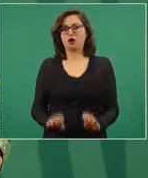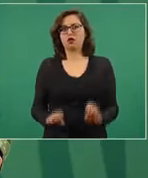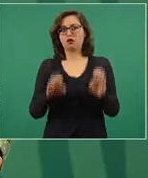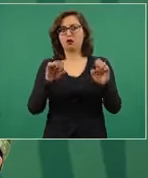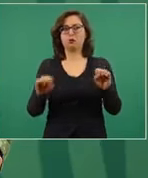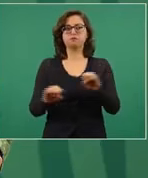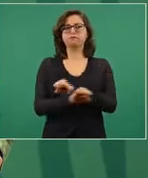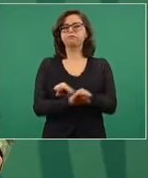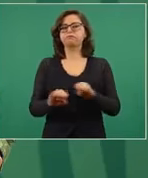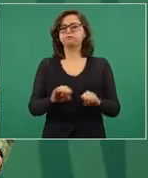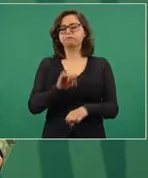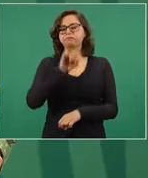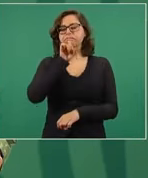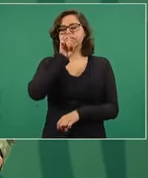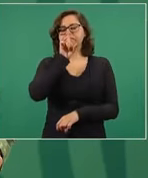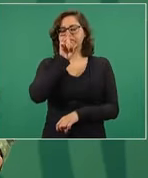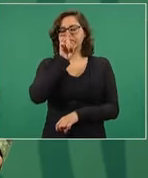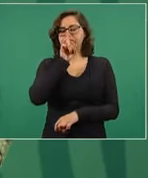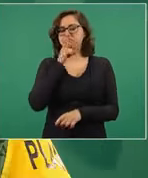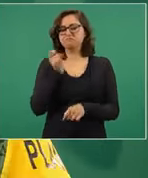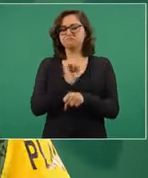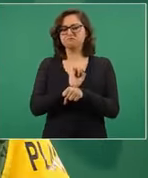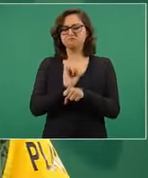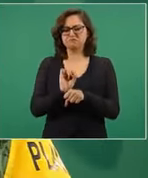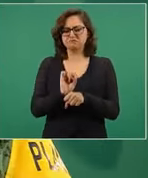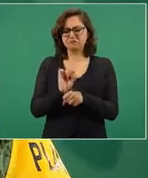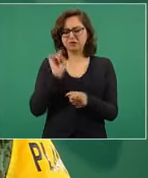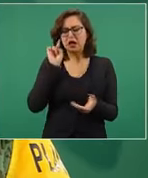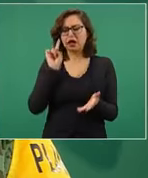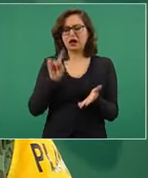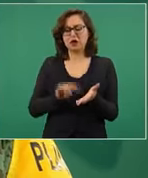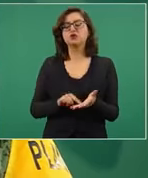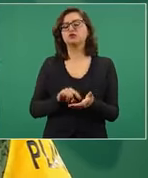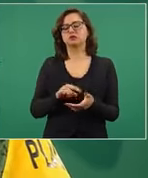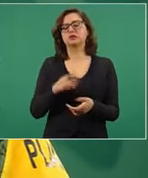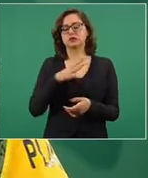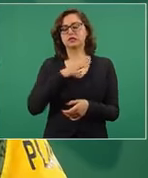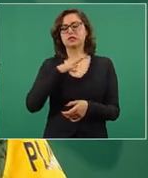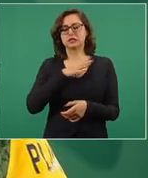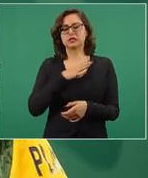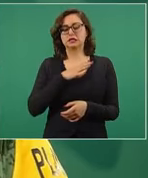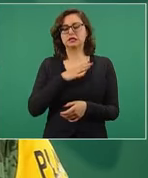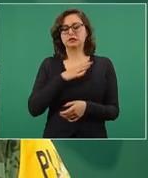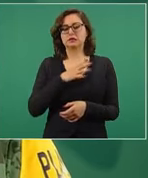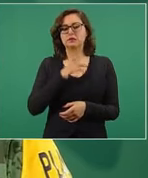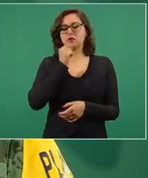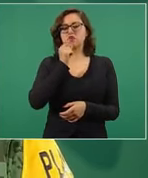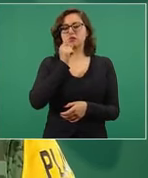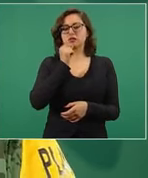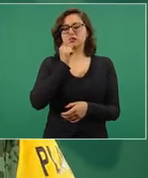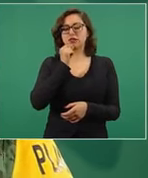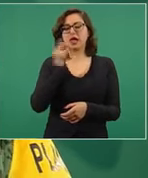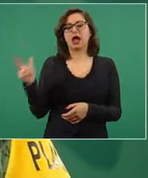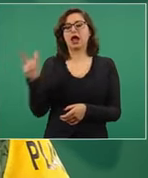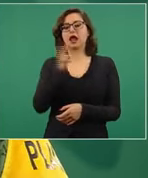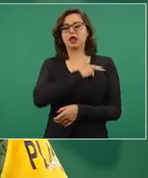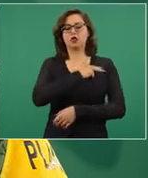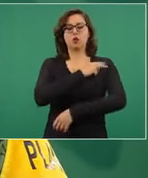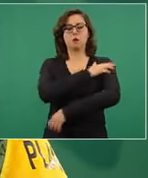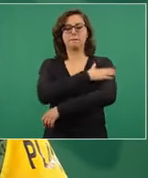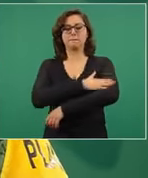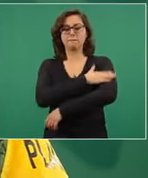En la información que tenemos, creo que nada más salieron dos con heridas en el brazo y en una pierna, al parecer.